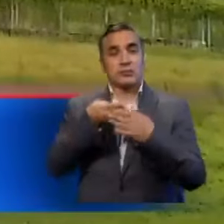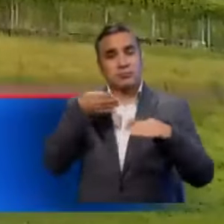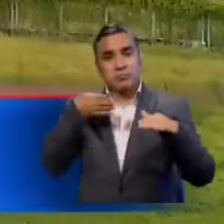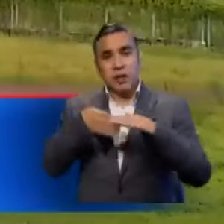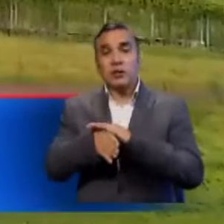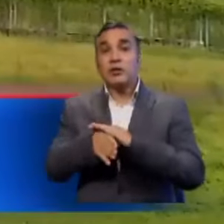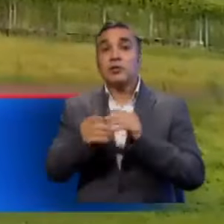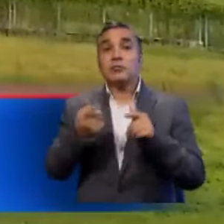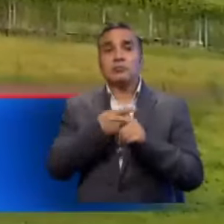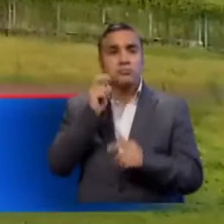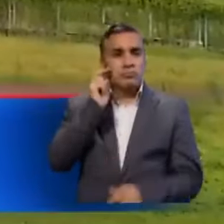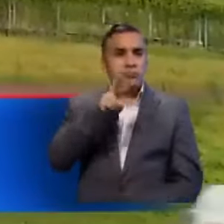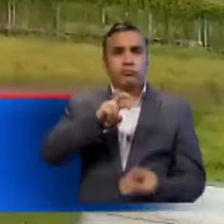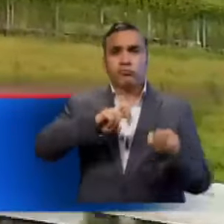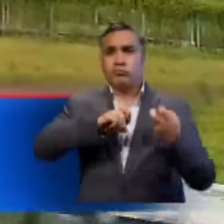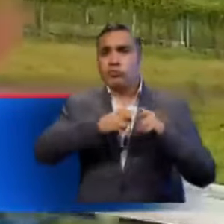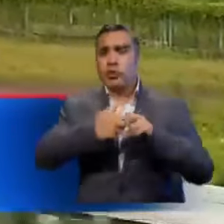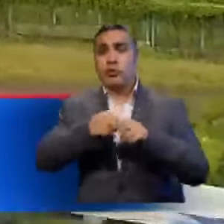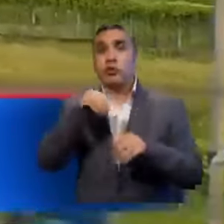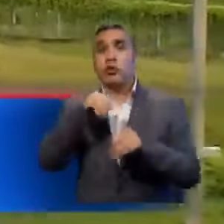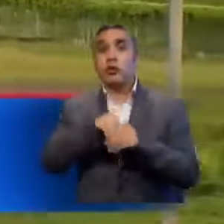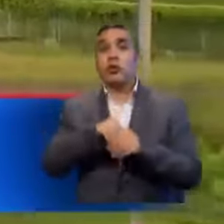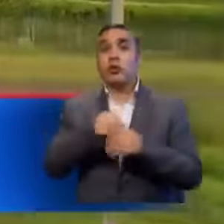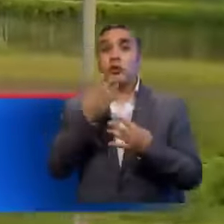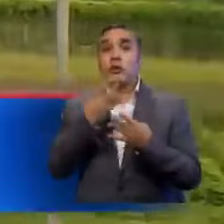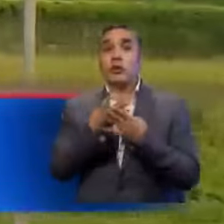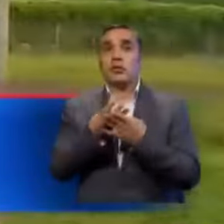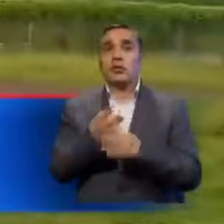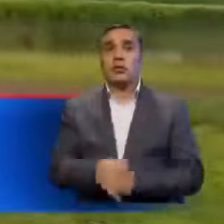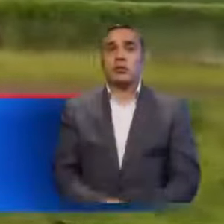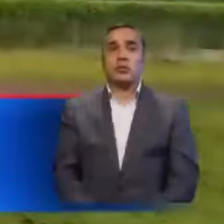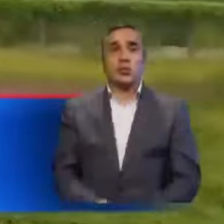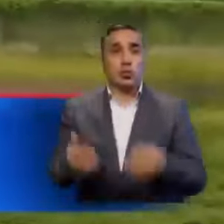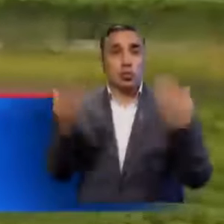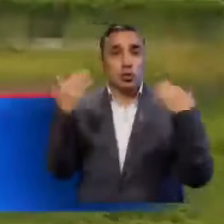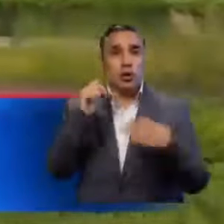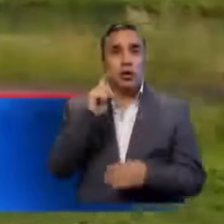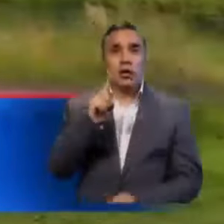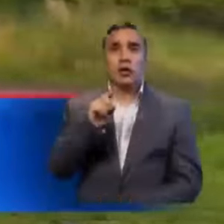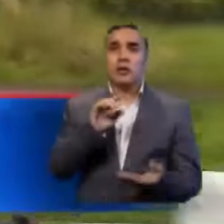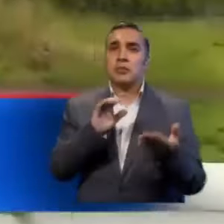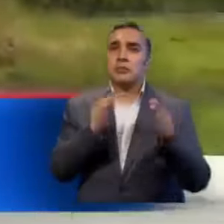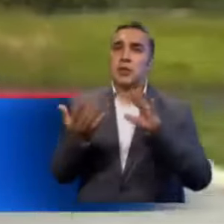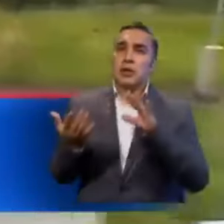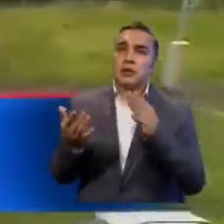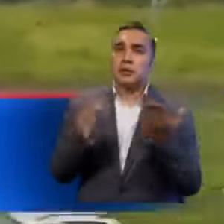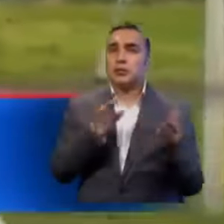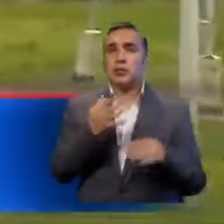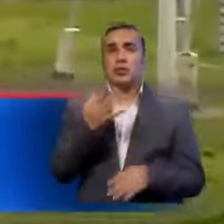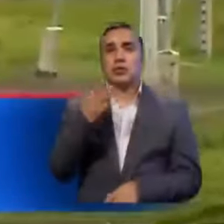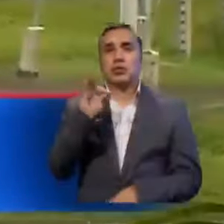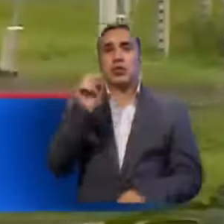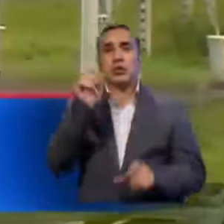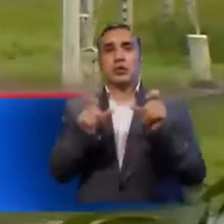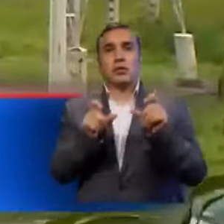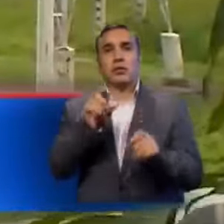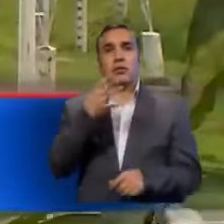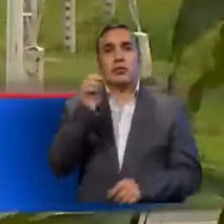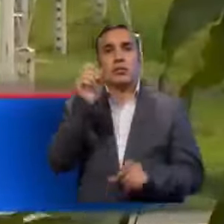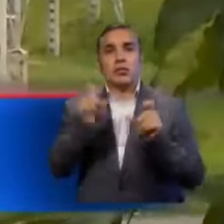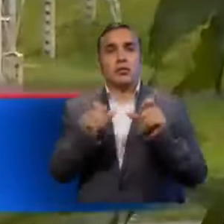y donde se registraron amotinamientos. Acá en la Penitenciaría de Guayaquil aproximadamente